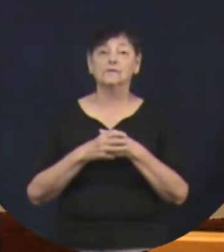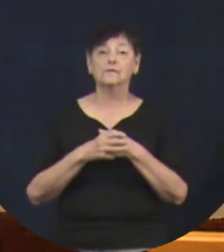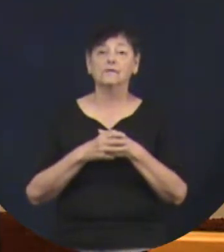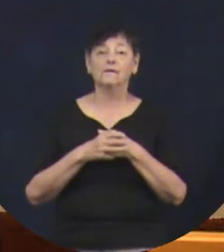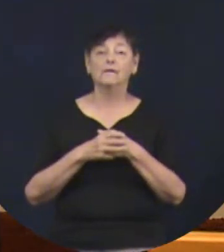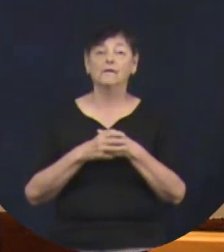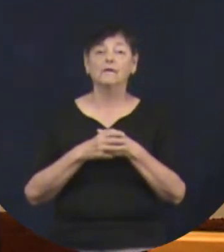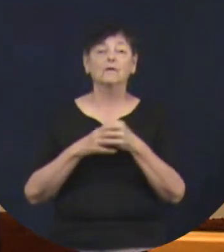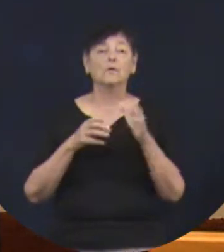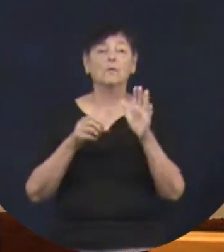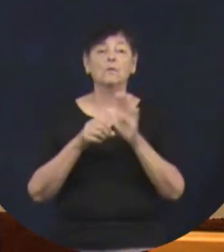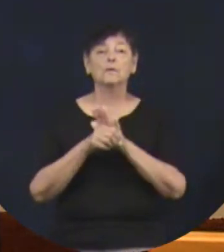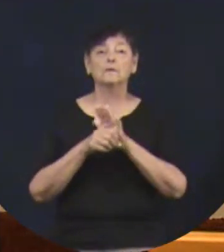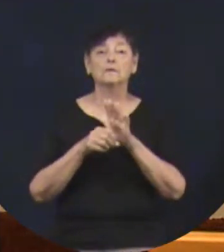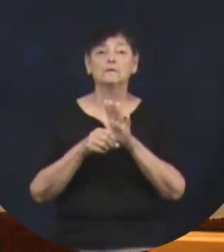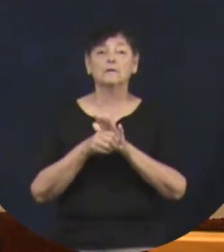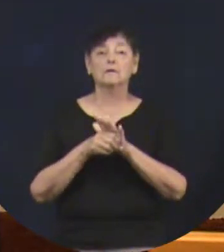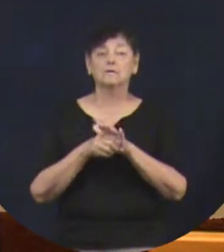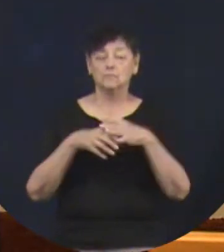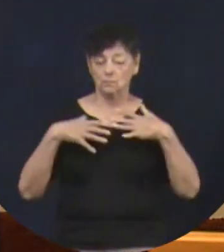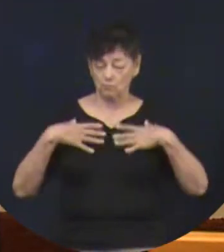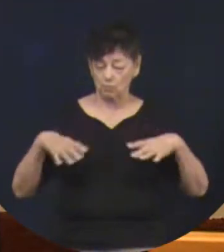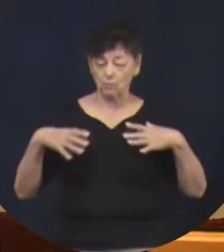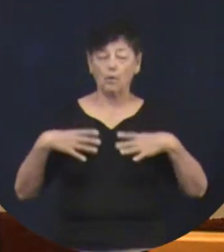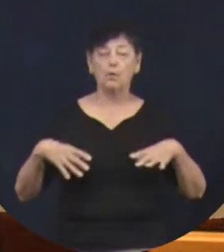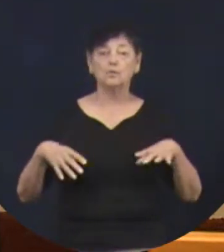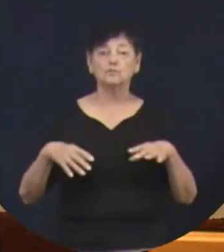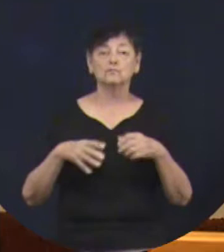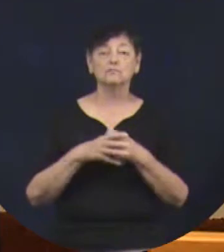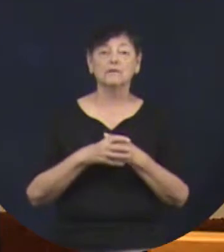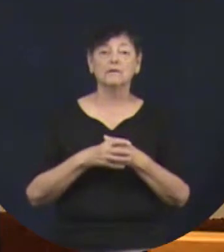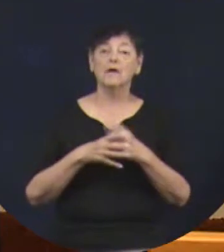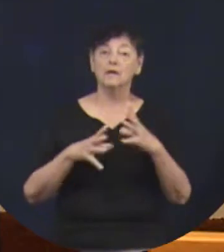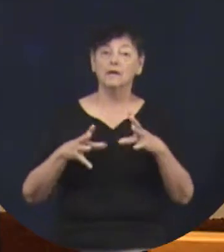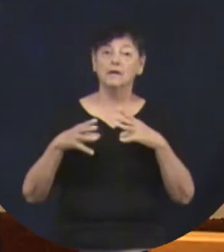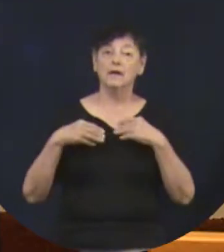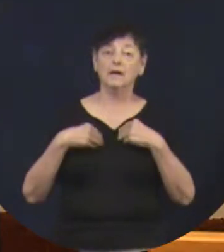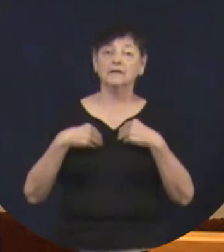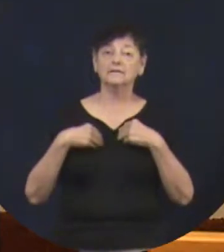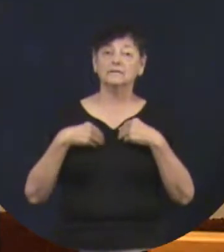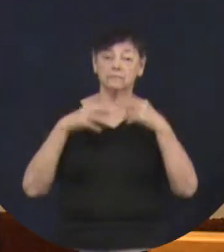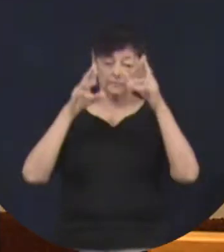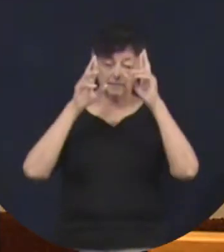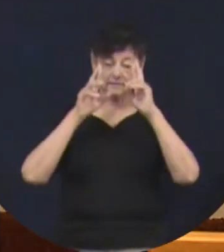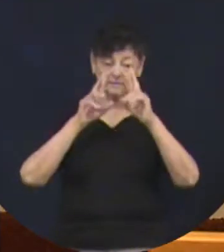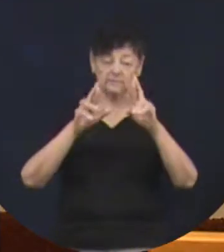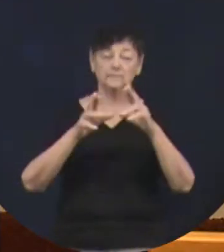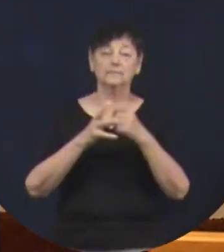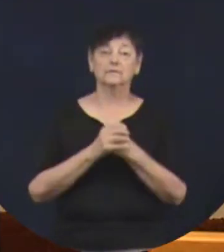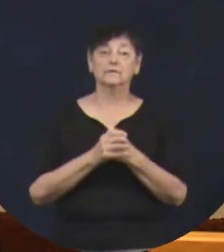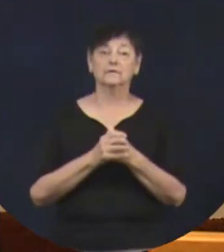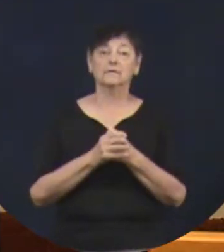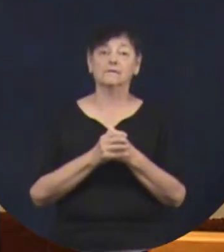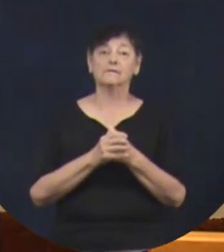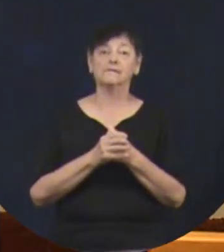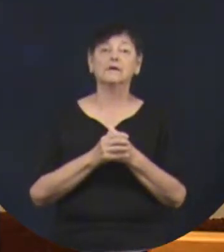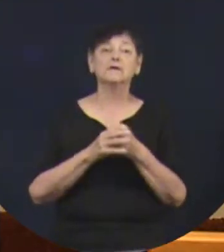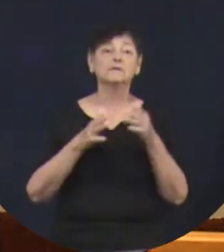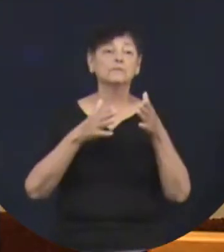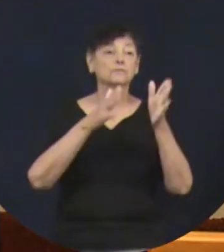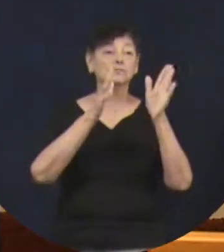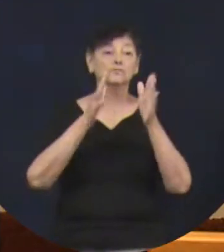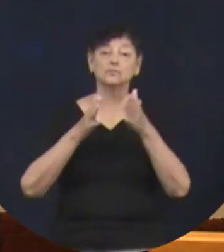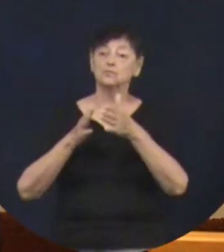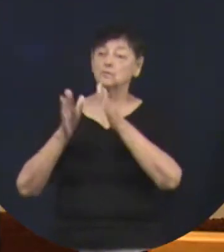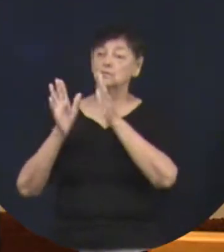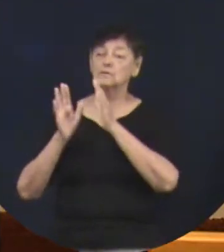con amplios ropajes y recibir reverencias en las calles.